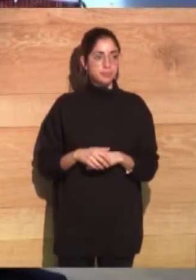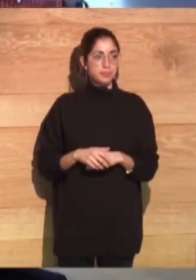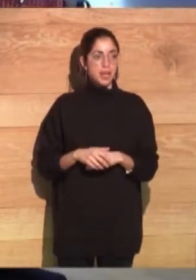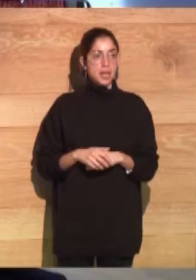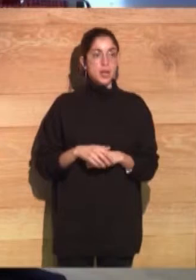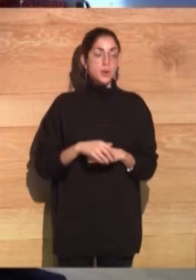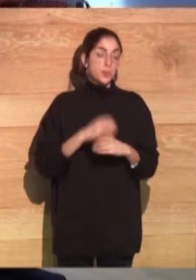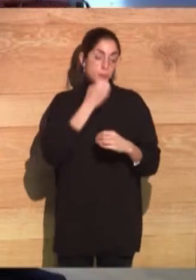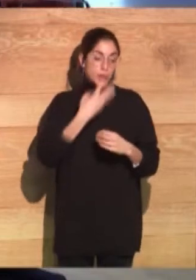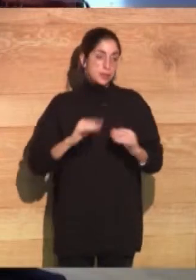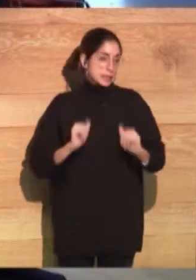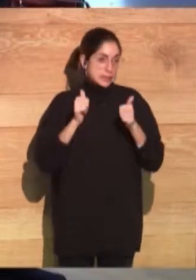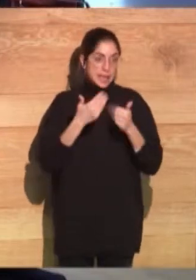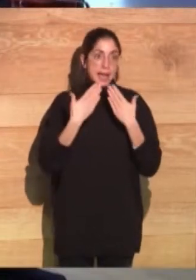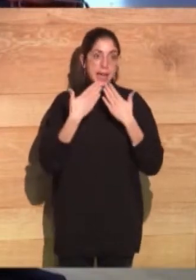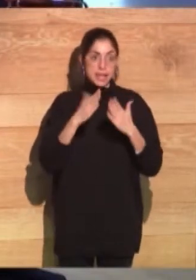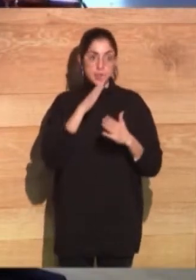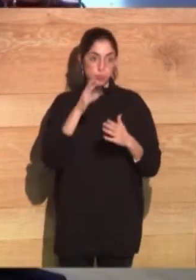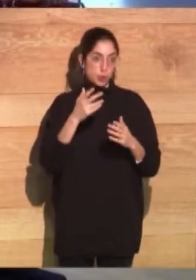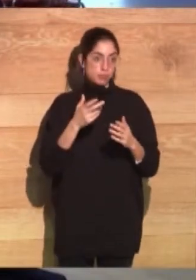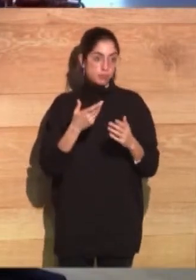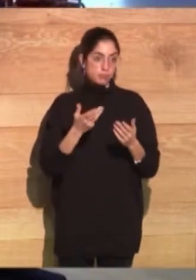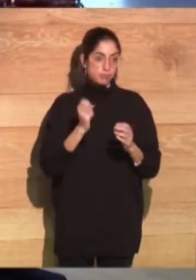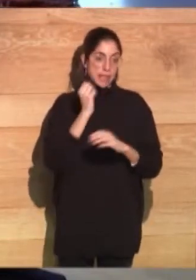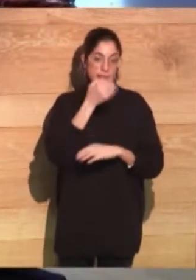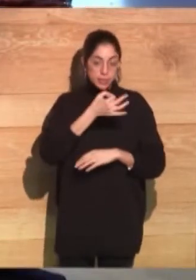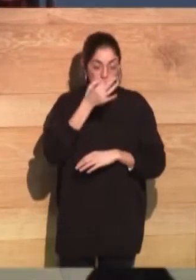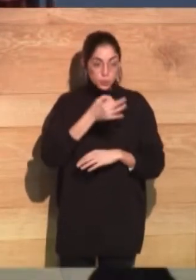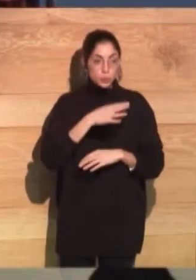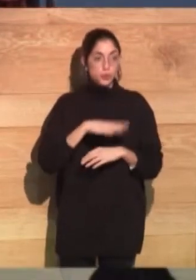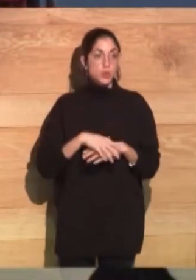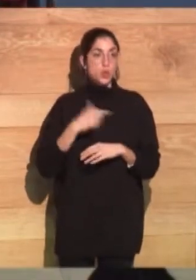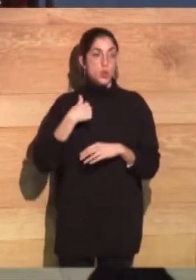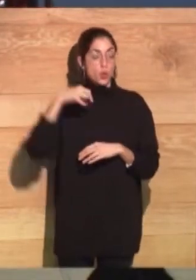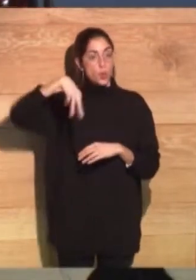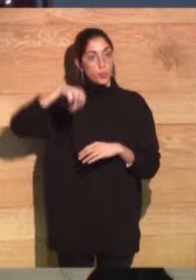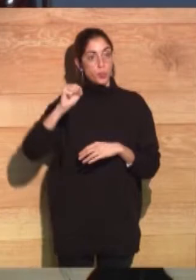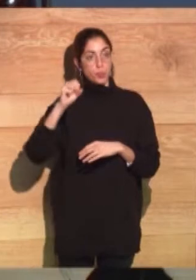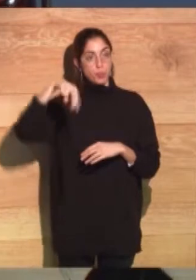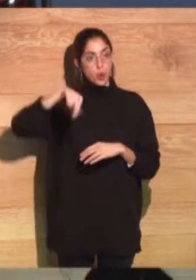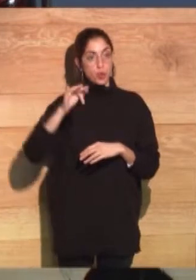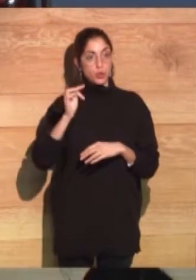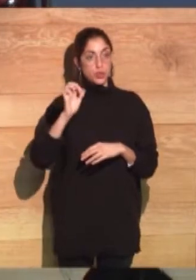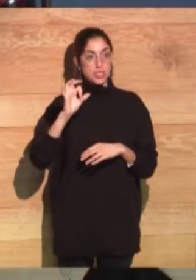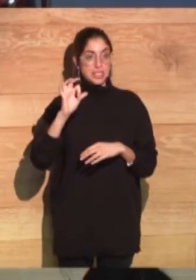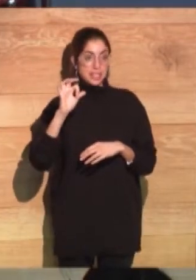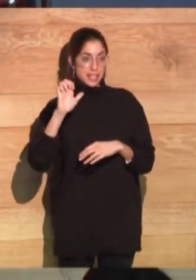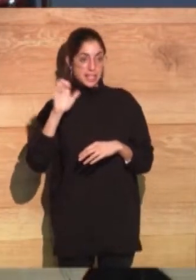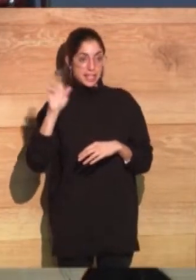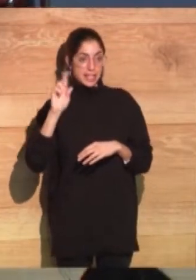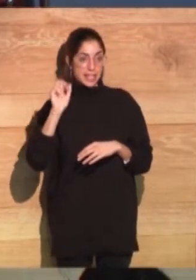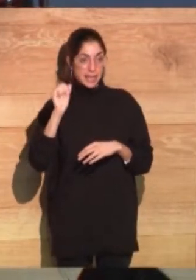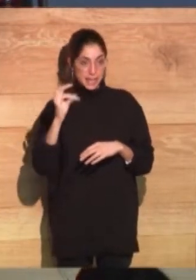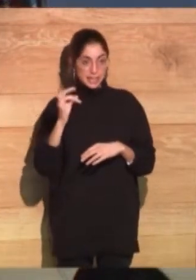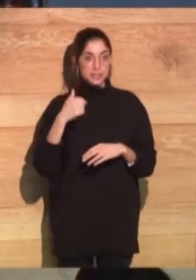Pues vamos a comenzar. Muchas gracias, Carmen, por tus palabras. Soy Montserrat Domínguez, soy periodista y es realmente